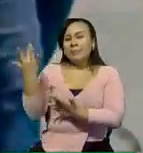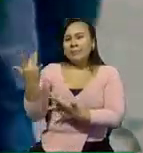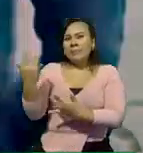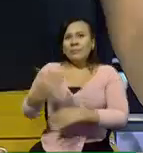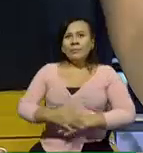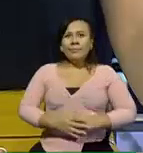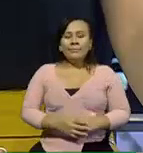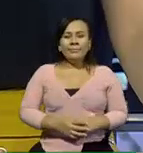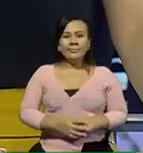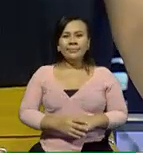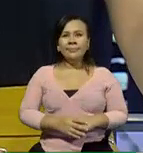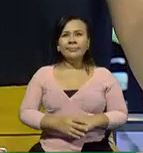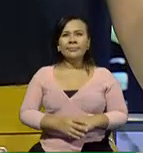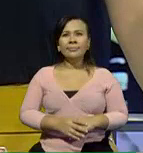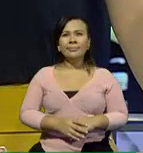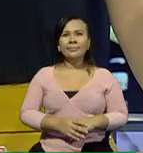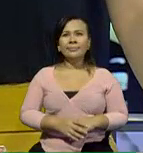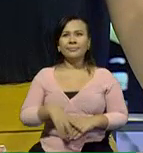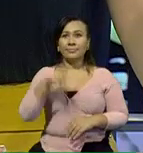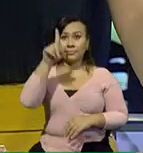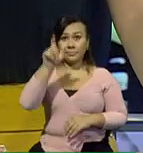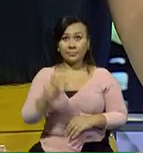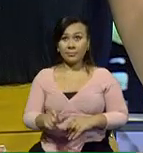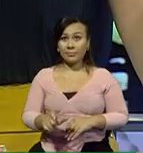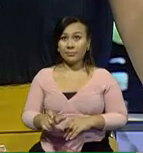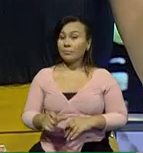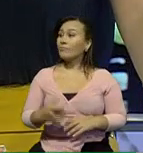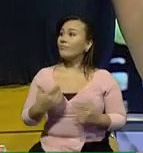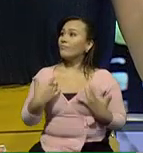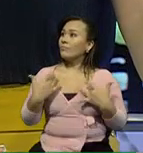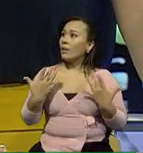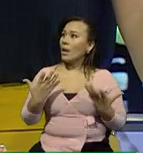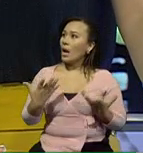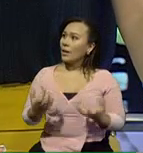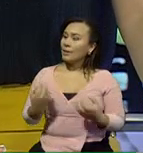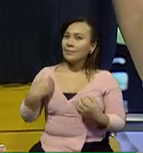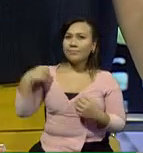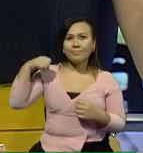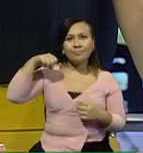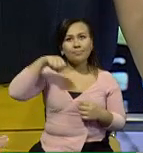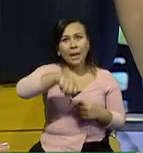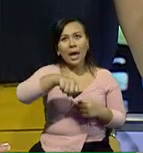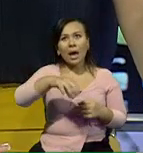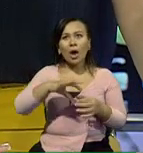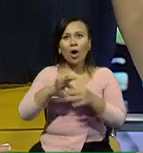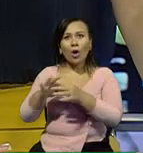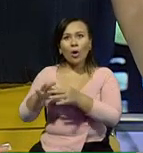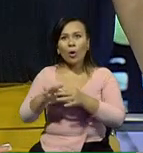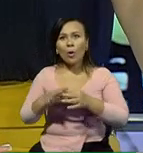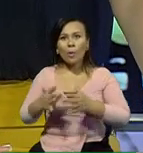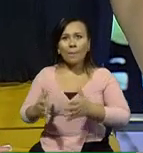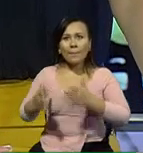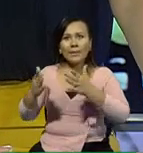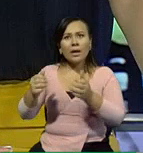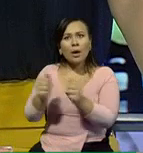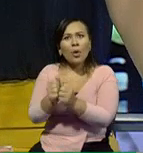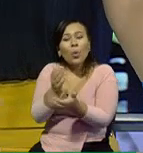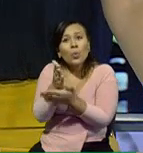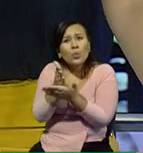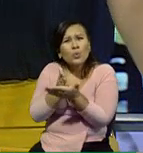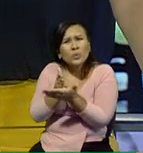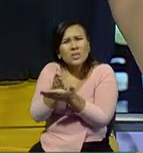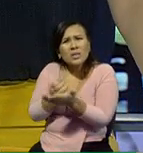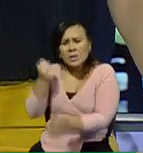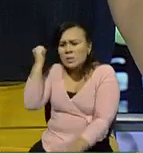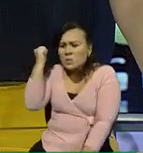Pizarro. Un estudiante habría intentado agredir a una compañera de aula con un cuchillo, esto en